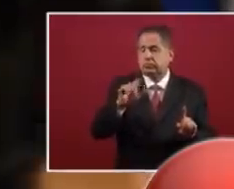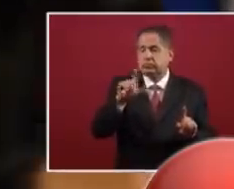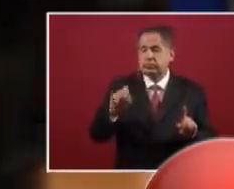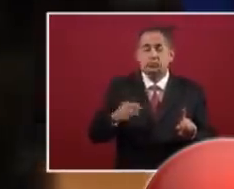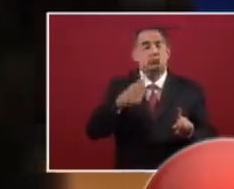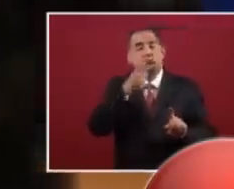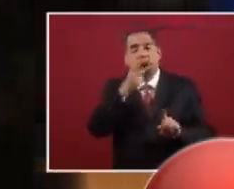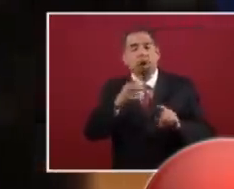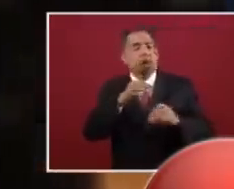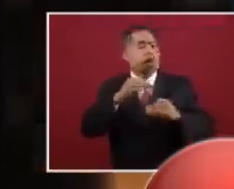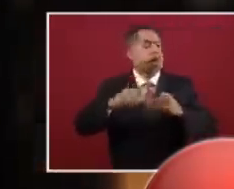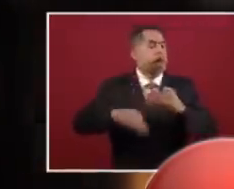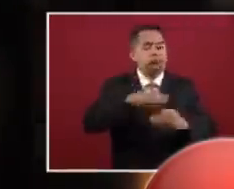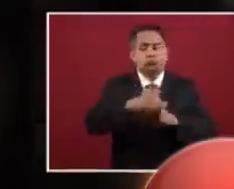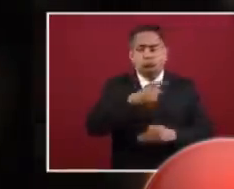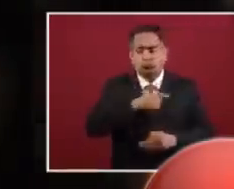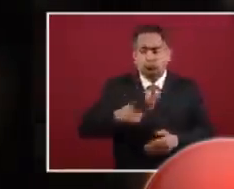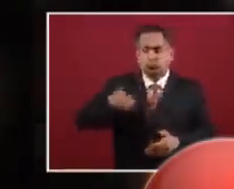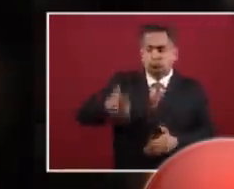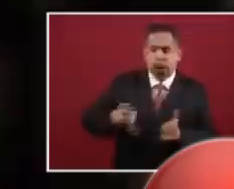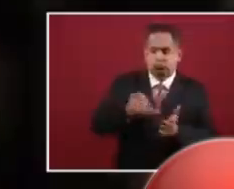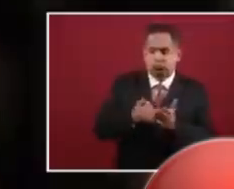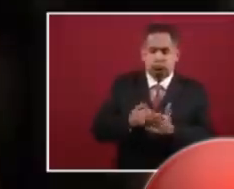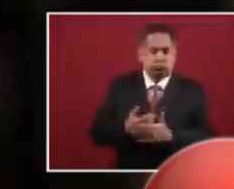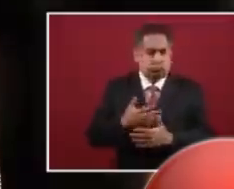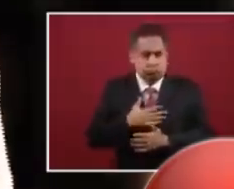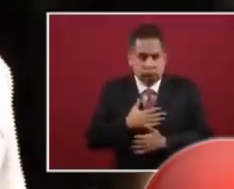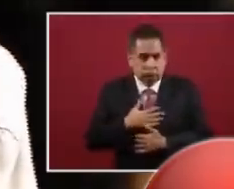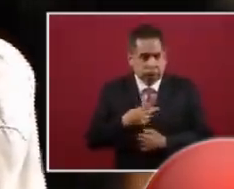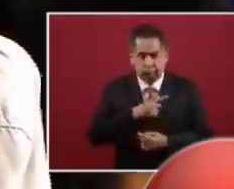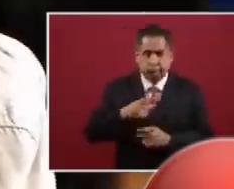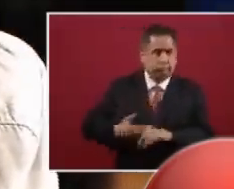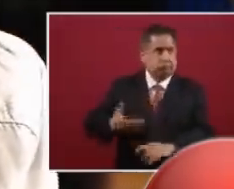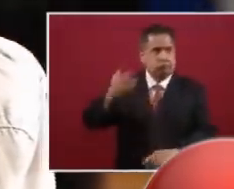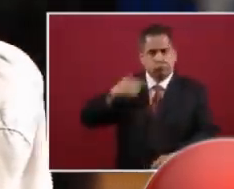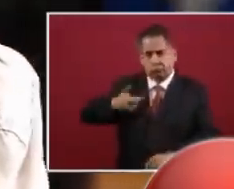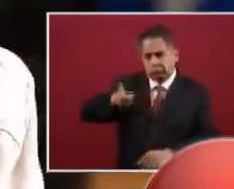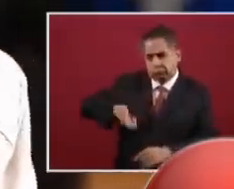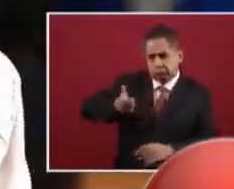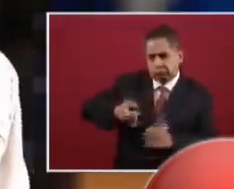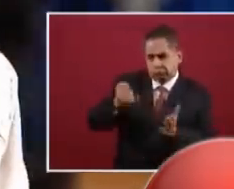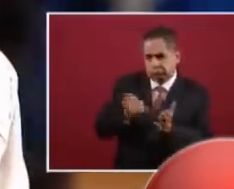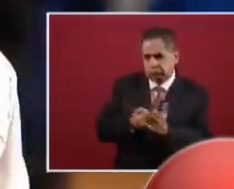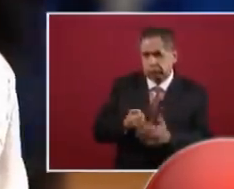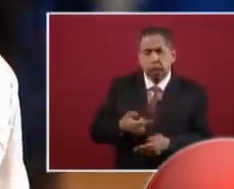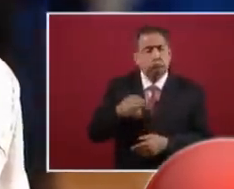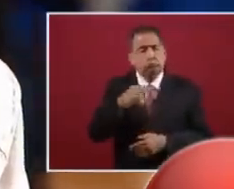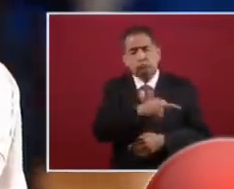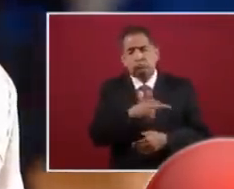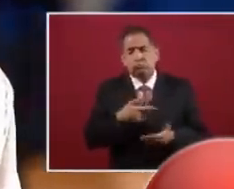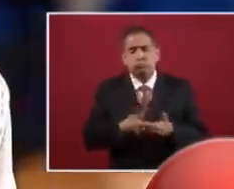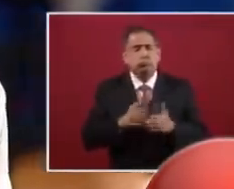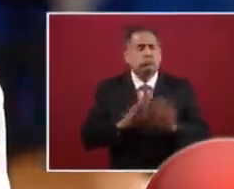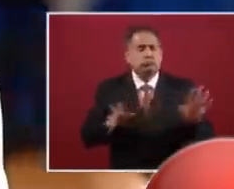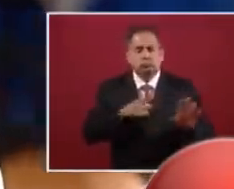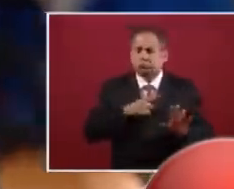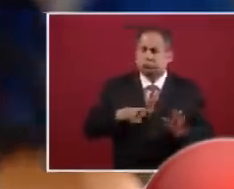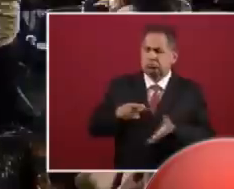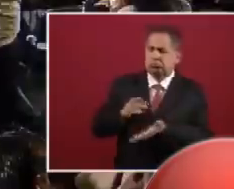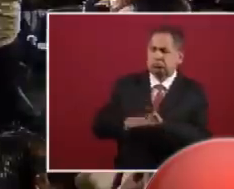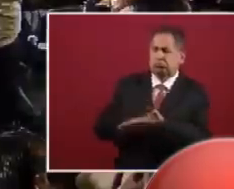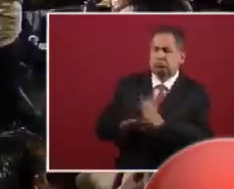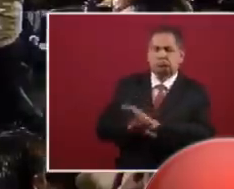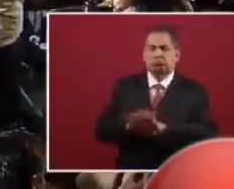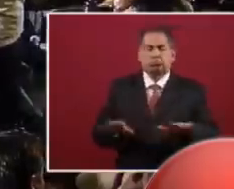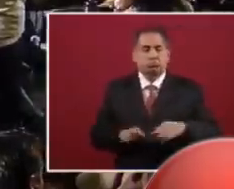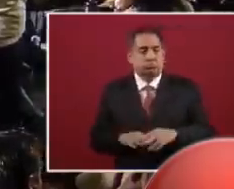dice que todos debemos pagar impuestos. Bueno, yo pago impuestos desde siempre, pero él dice que ya no debe. Y entonces el